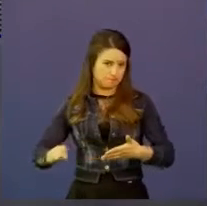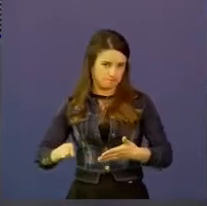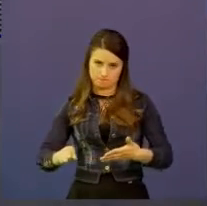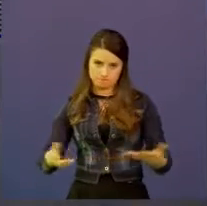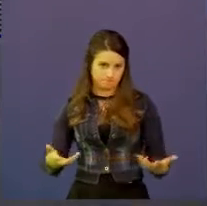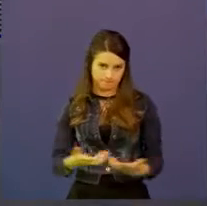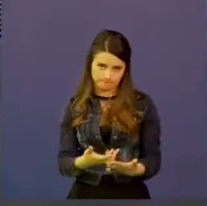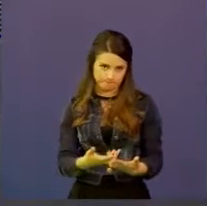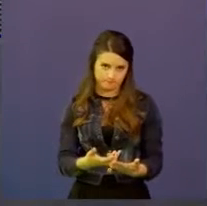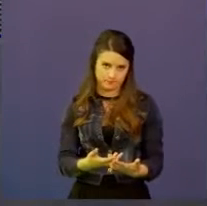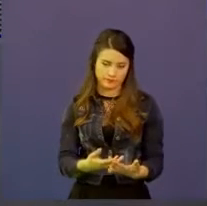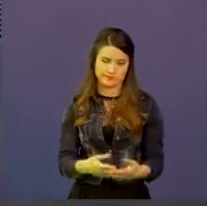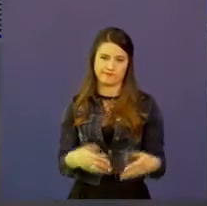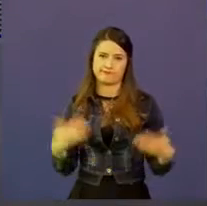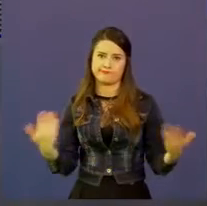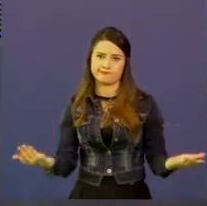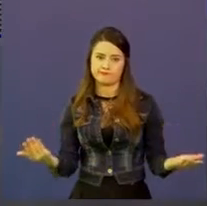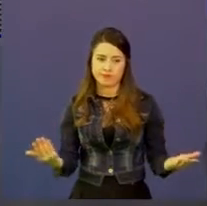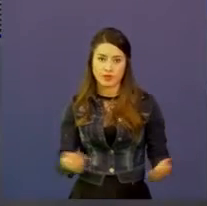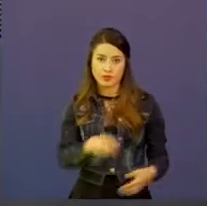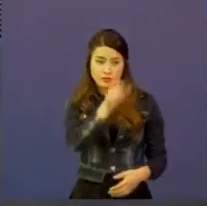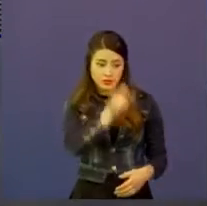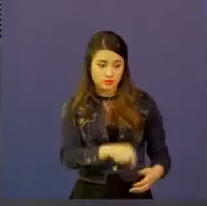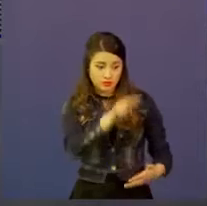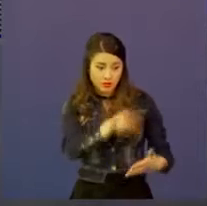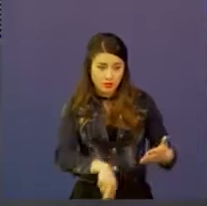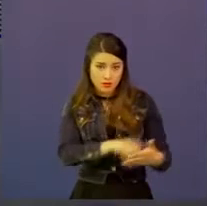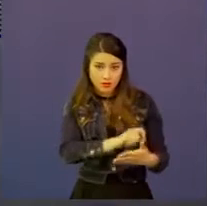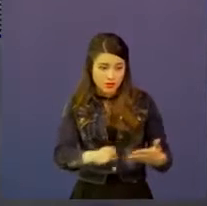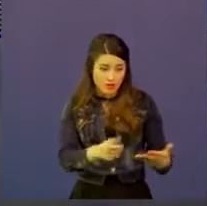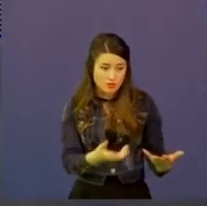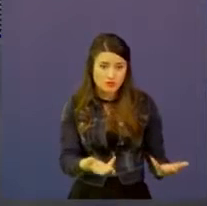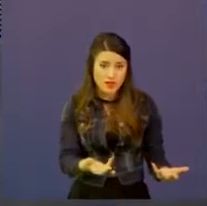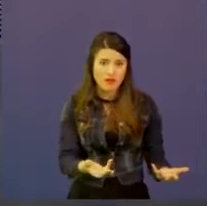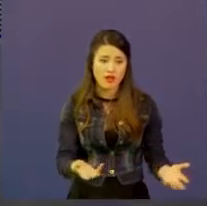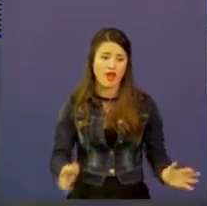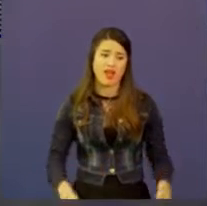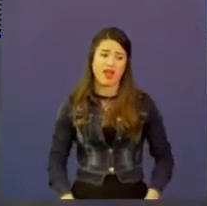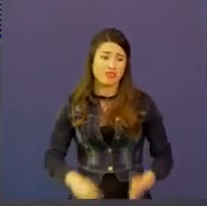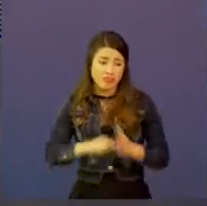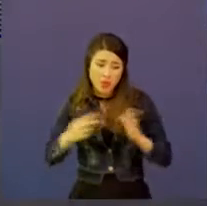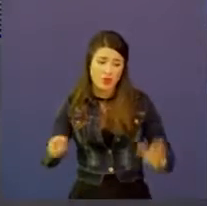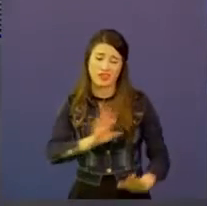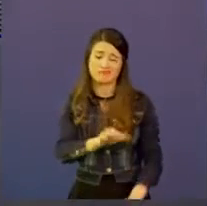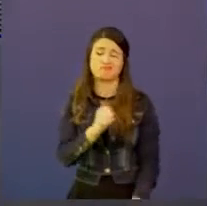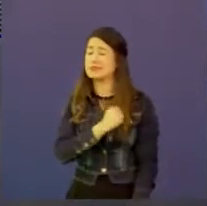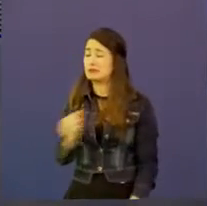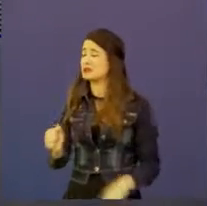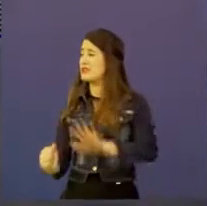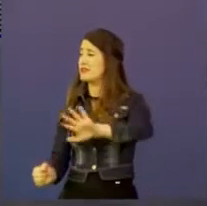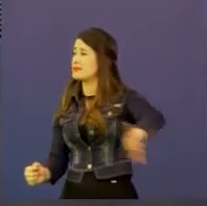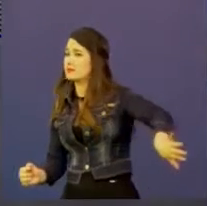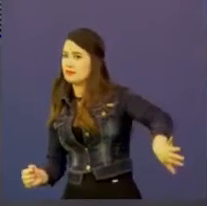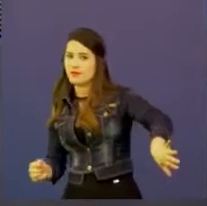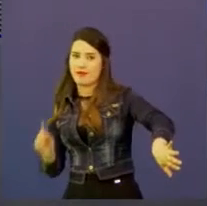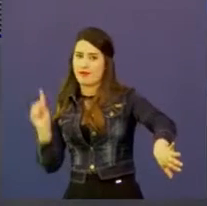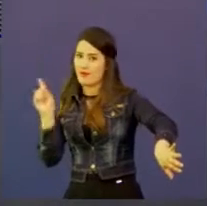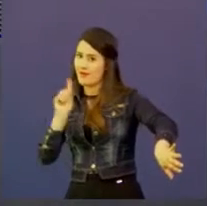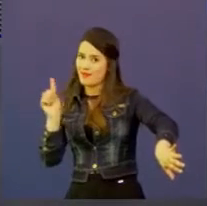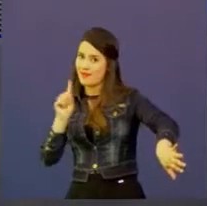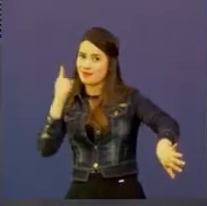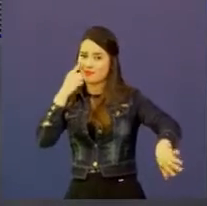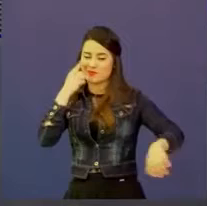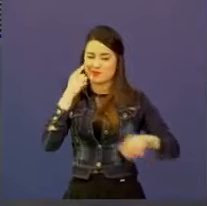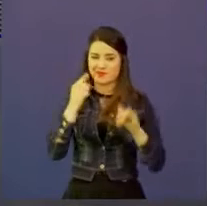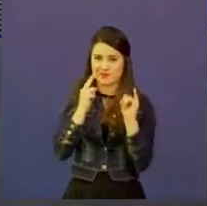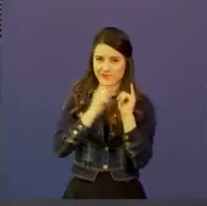tiene competencias lectoescritoras dice, estamos perdidos, ya, ¿aquí qué podemos hacer? Uh-huh. Y lo increíble es que, como existe YouTube,